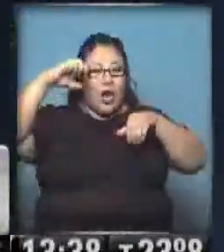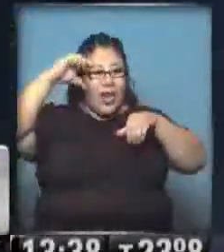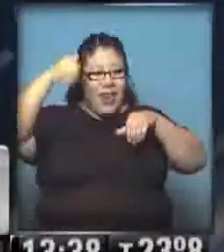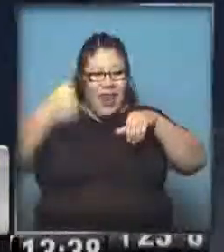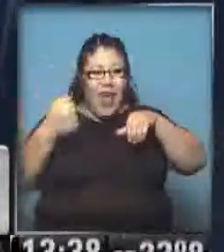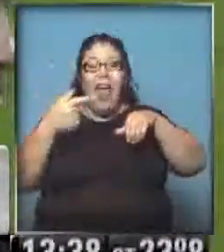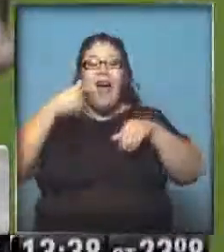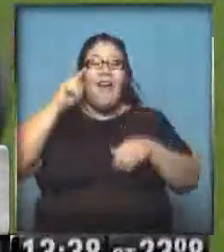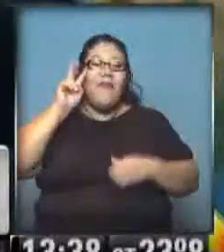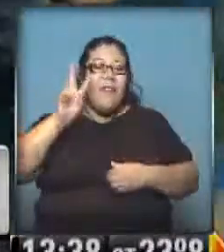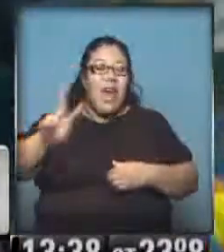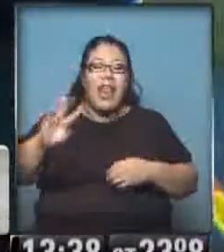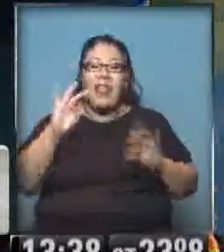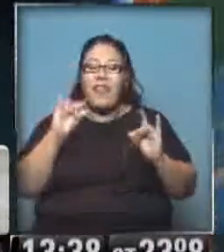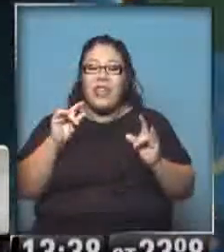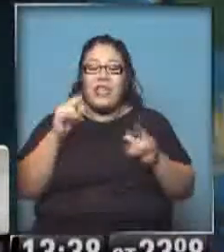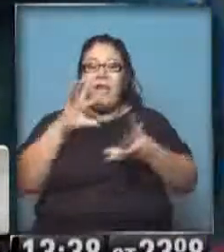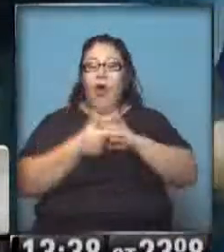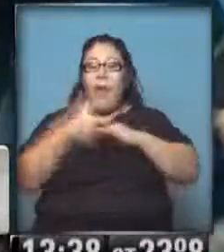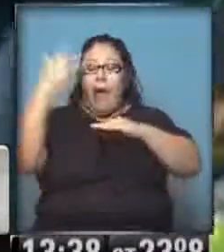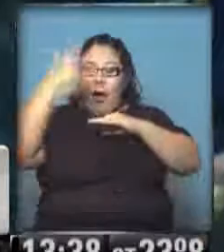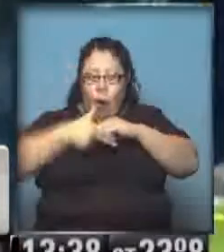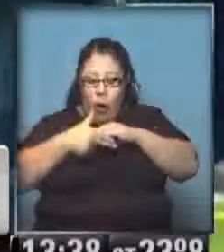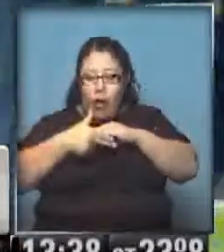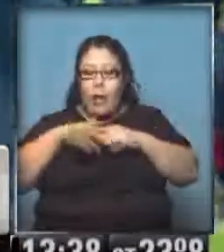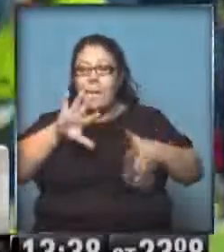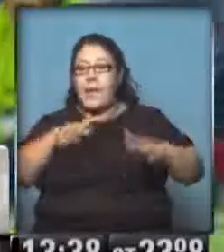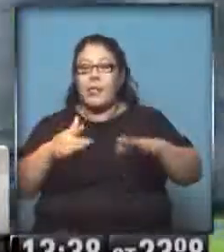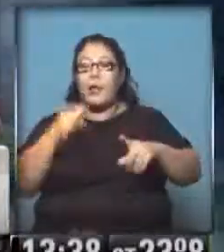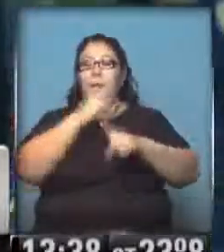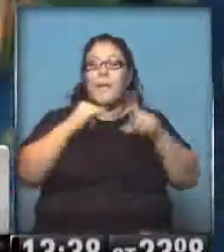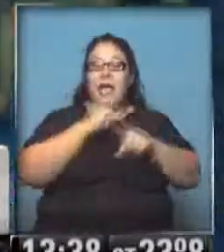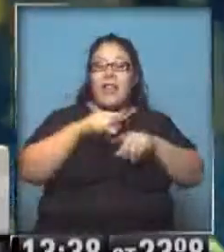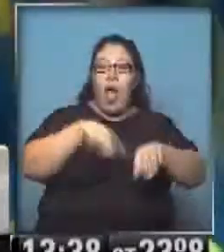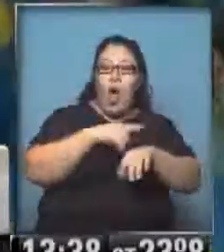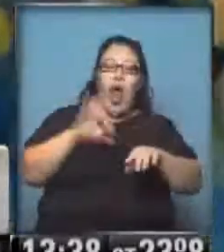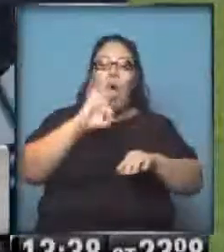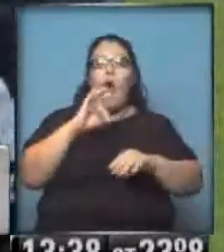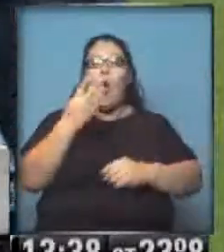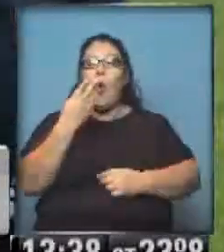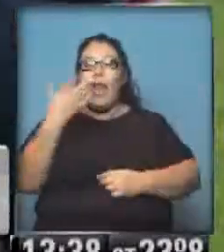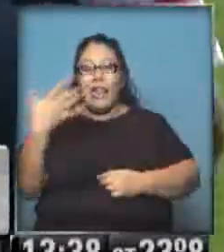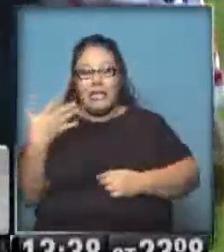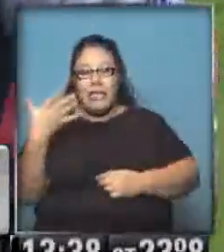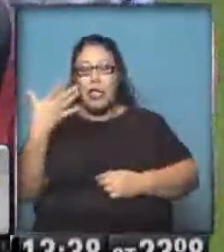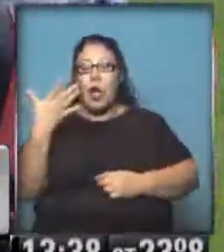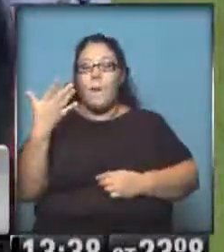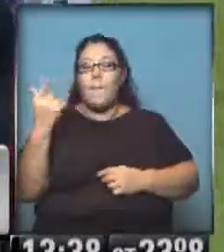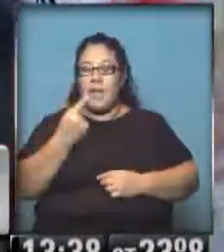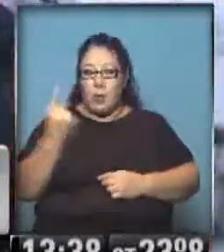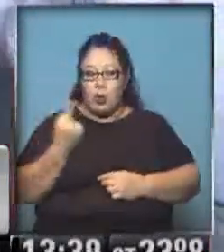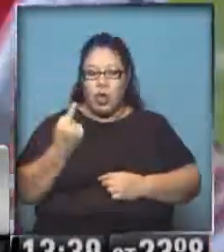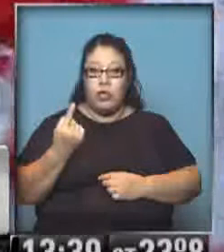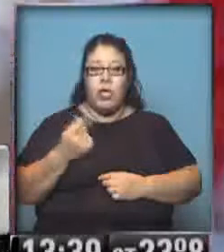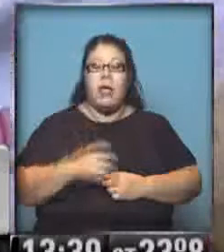visual transitorio nunca es definitivo de media hora a 45 minutos y que obviamente es muy molesto en los pacientes se